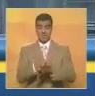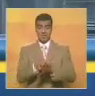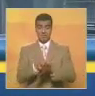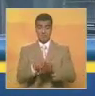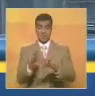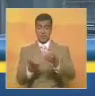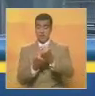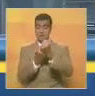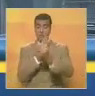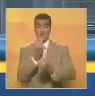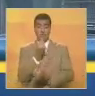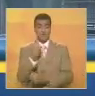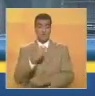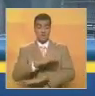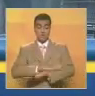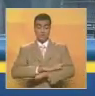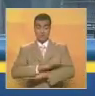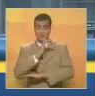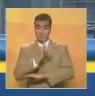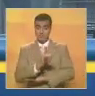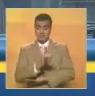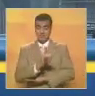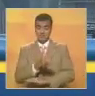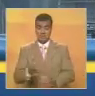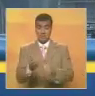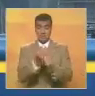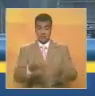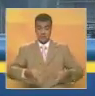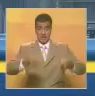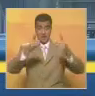brindándole apoyo a los jóvenes que tienen conductas desviadas para llevarlos por el